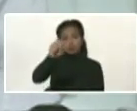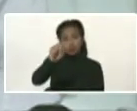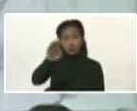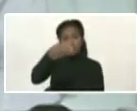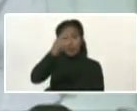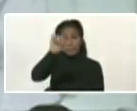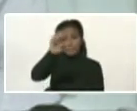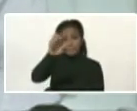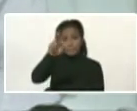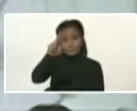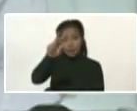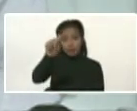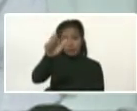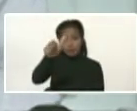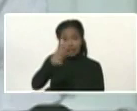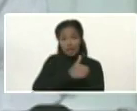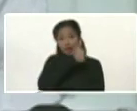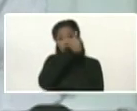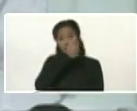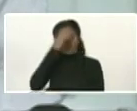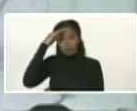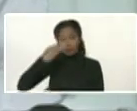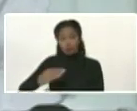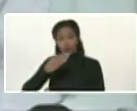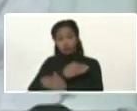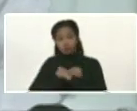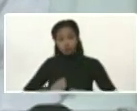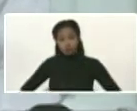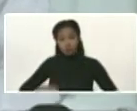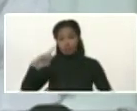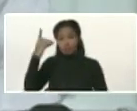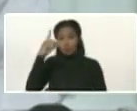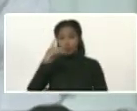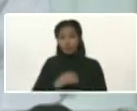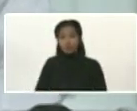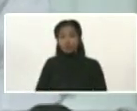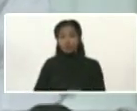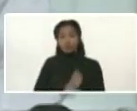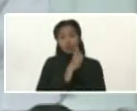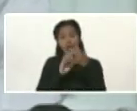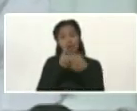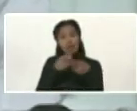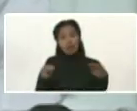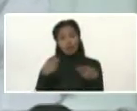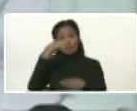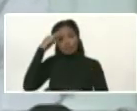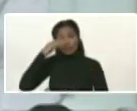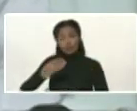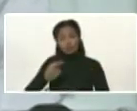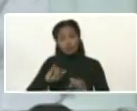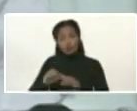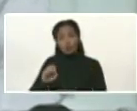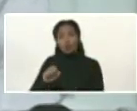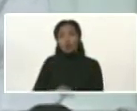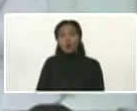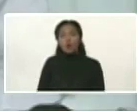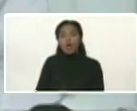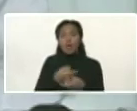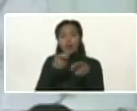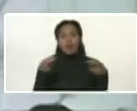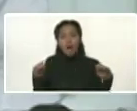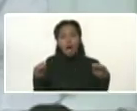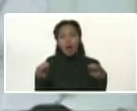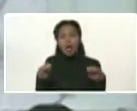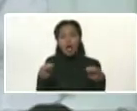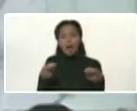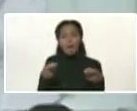de las Fuerzas Armadas del Estado. Almirante. El comandante general del Ejército, general de división Jorge